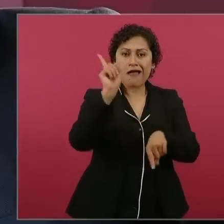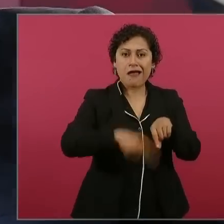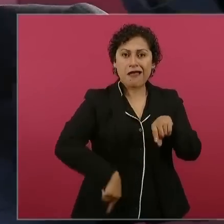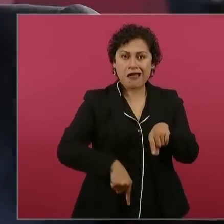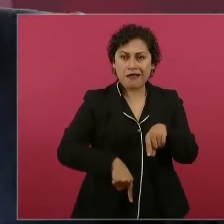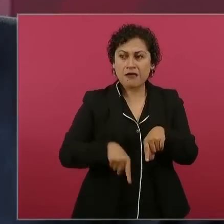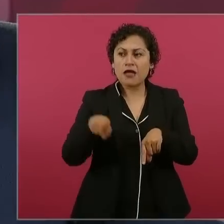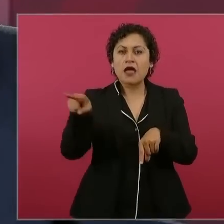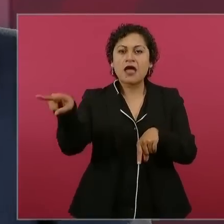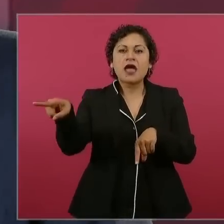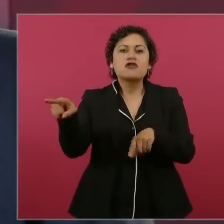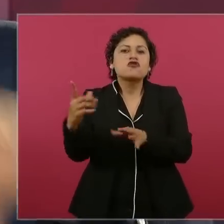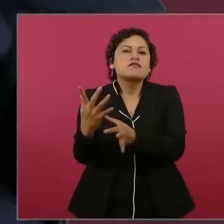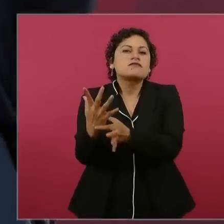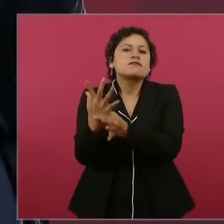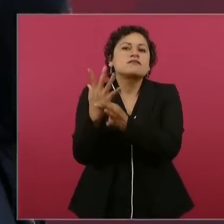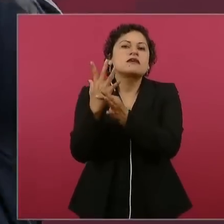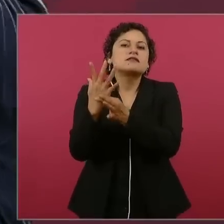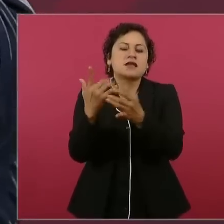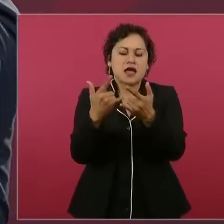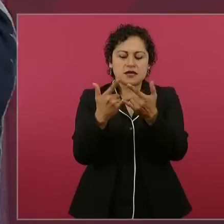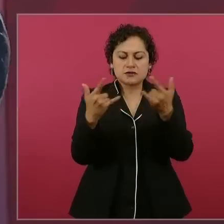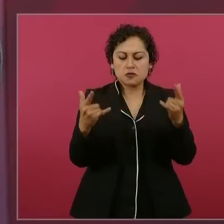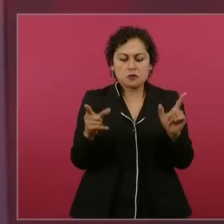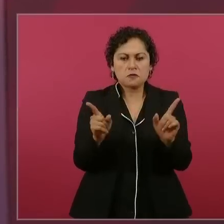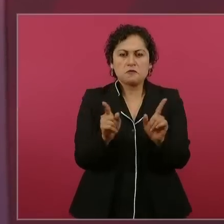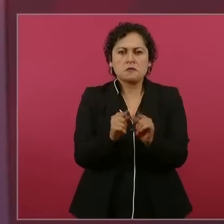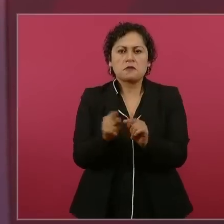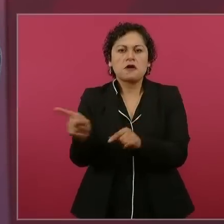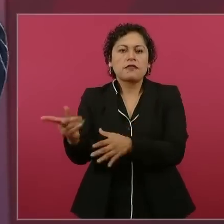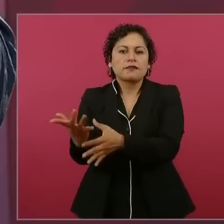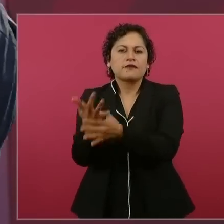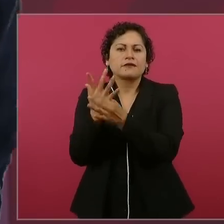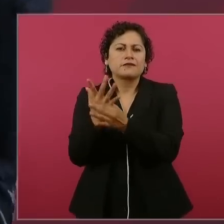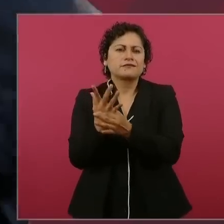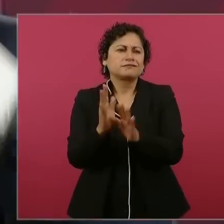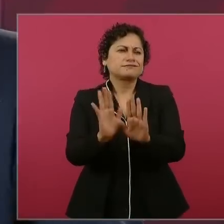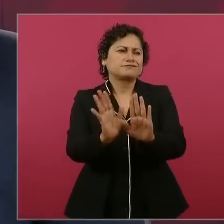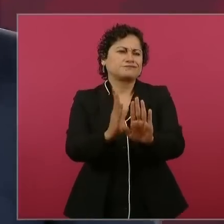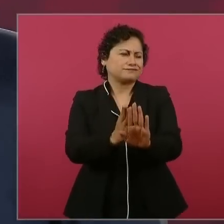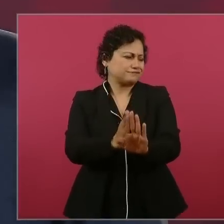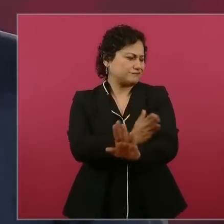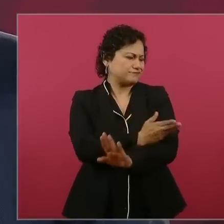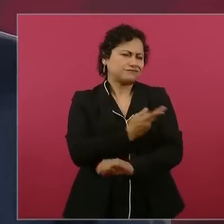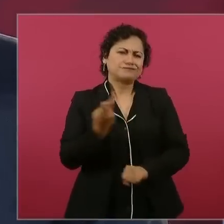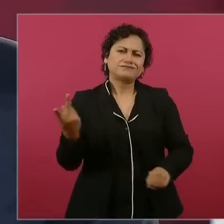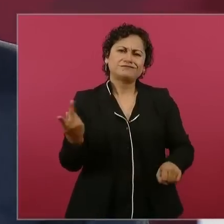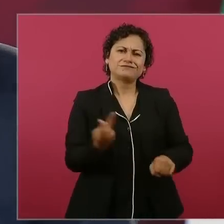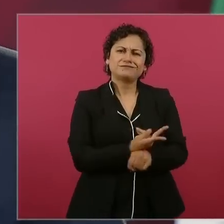Hablaban del fin de la historia. No, ¿para qué? Va a estar pensando en eso.